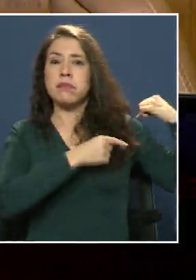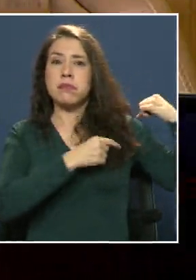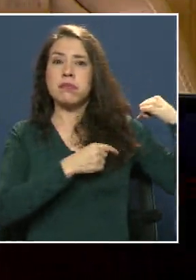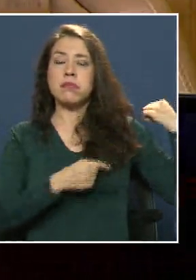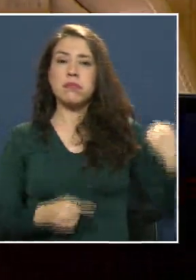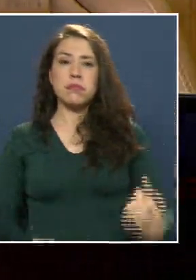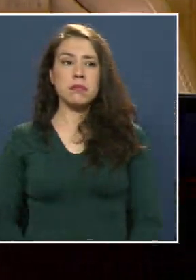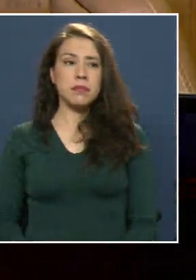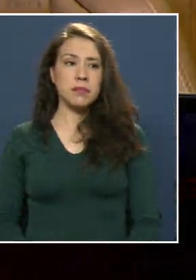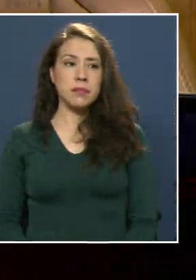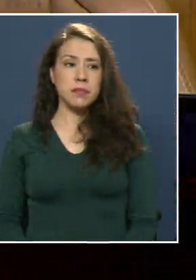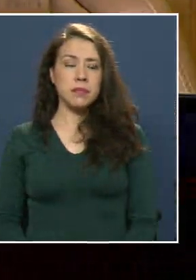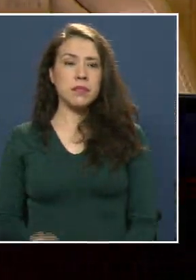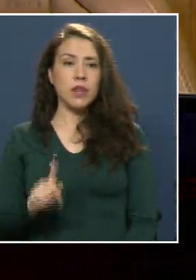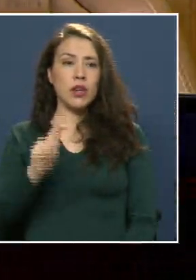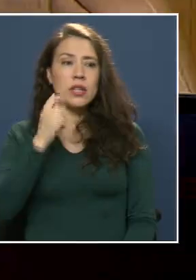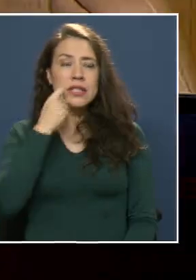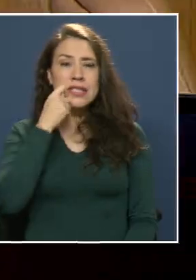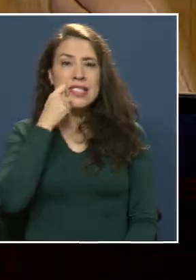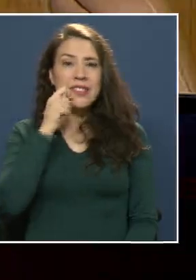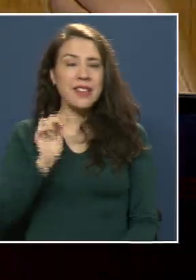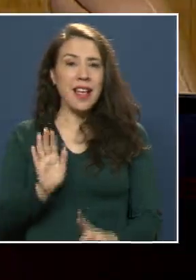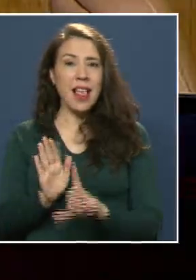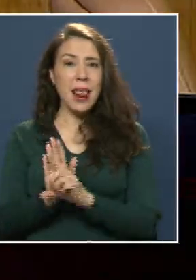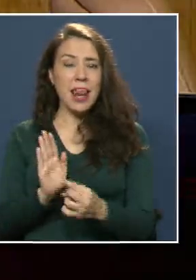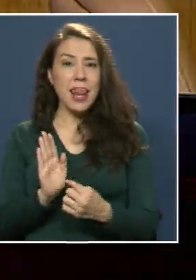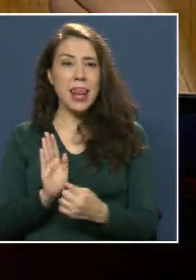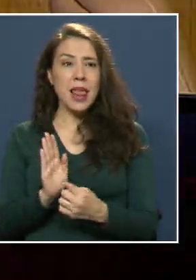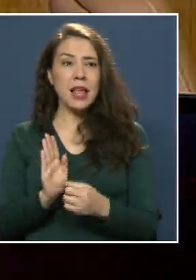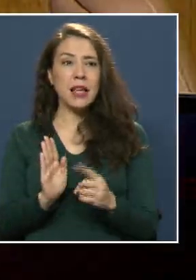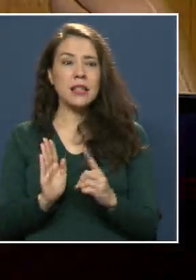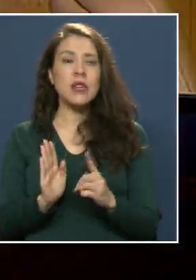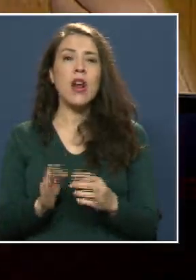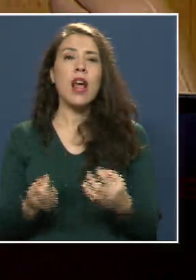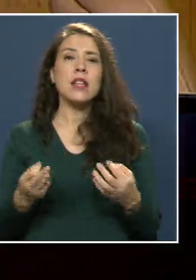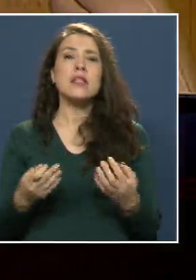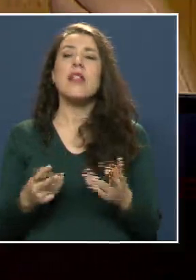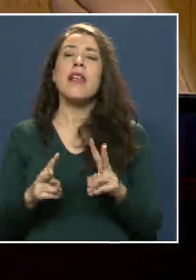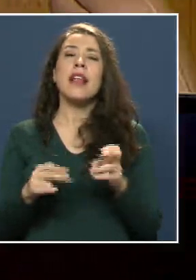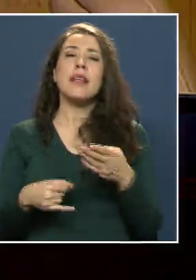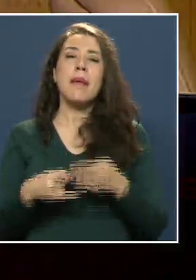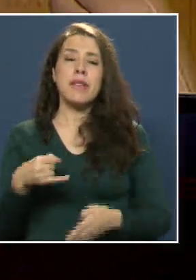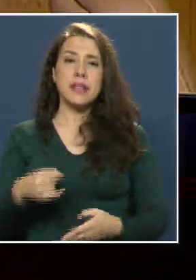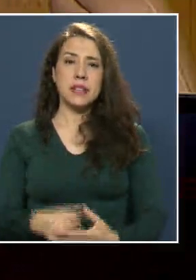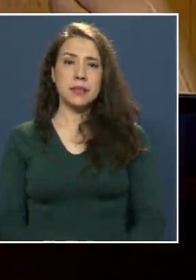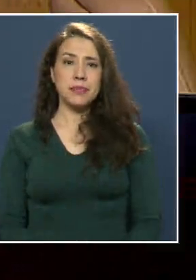una retroactividad que se refiere a la ley, sino a la condición de prescriptible.